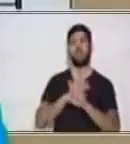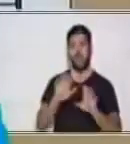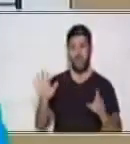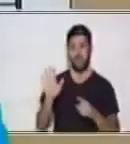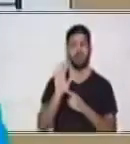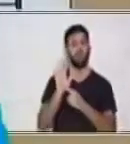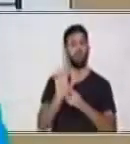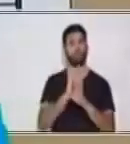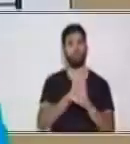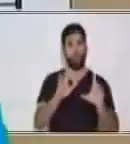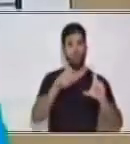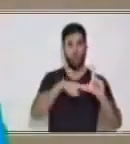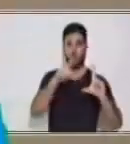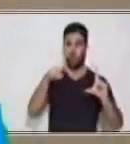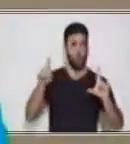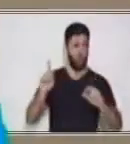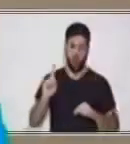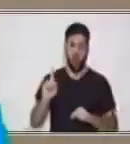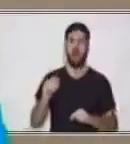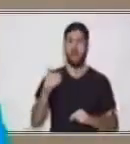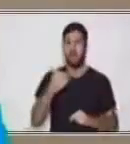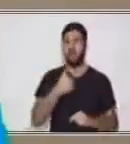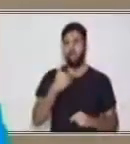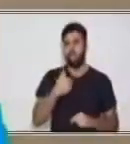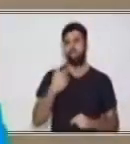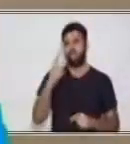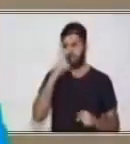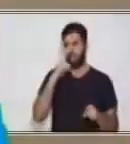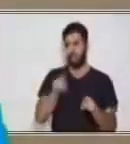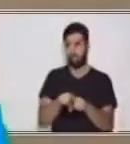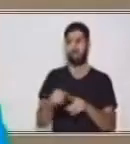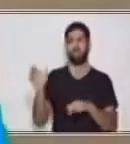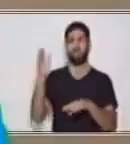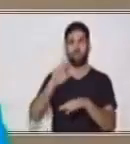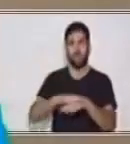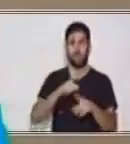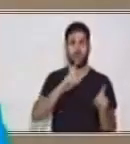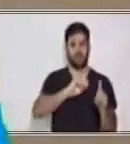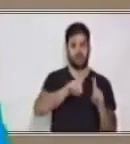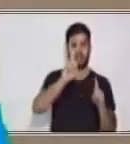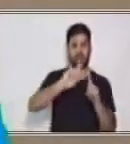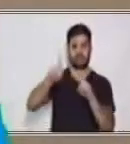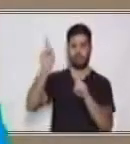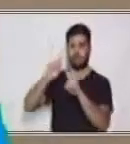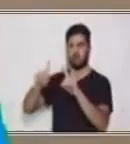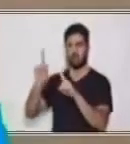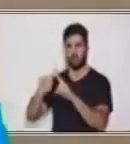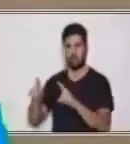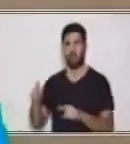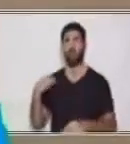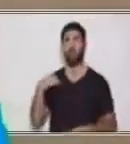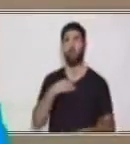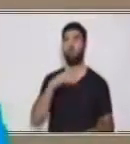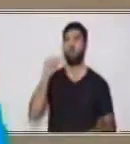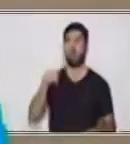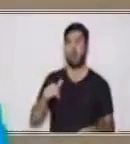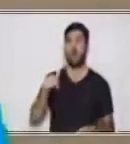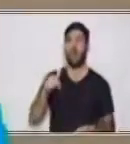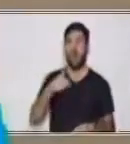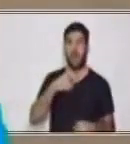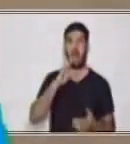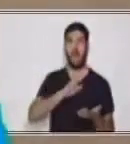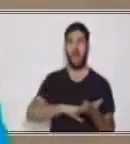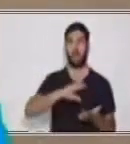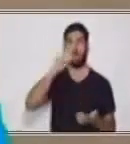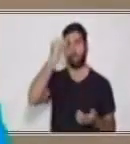va a dar esta facilidad, sino que la que también vamos a estudiar el día de hoy también nos va a permitir el poder hacer